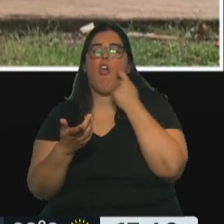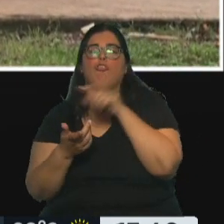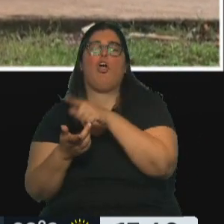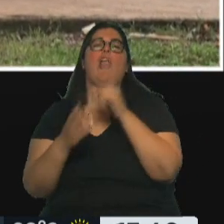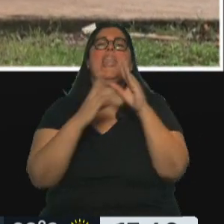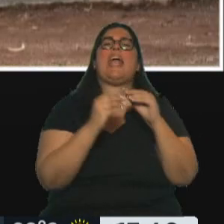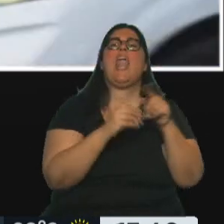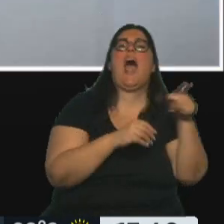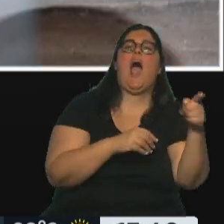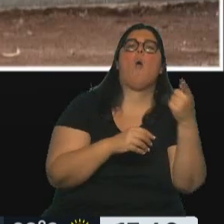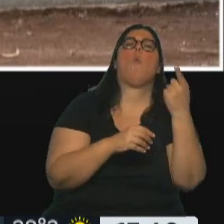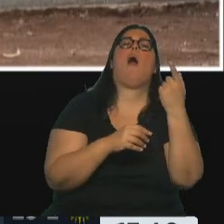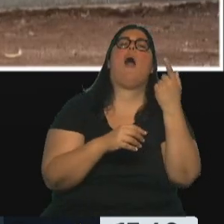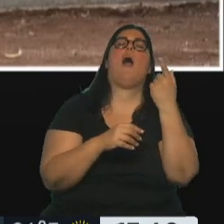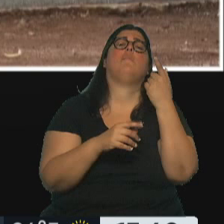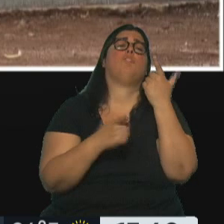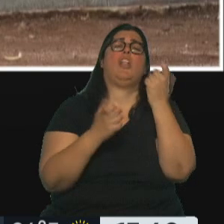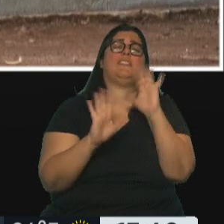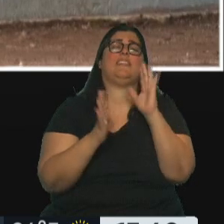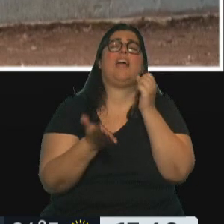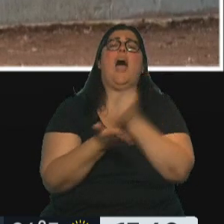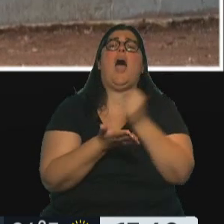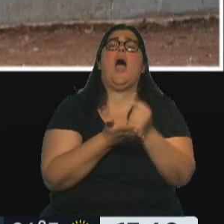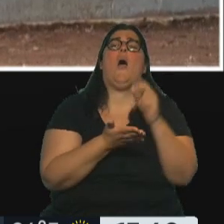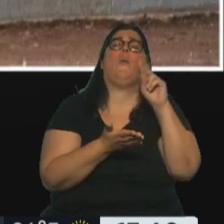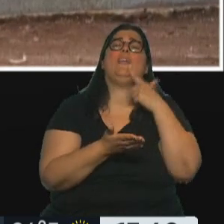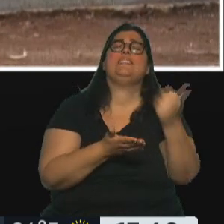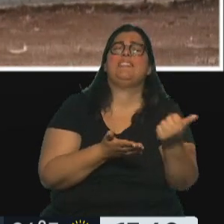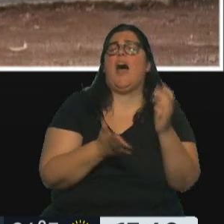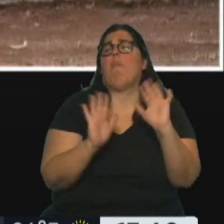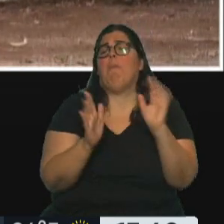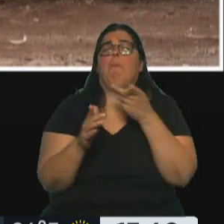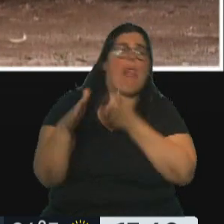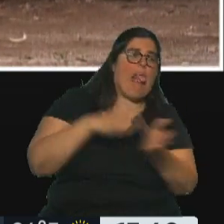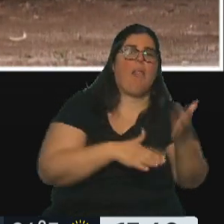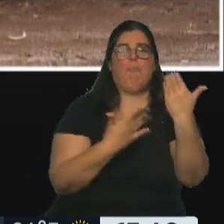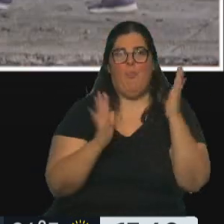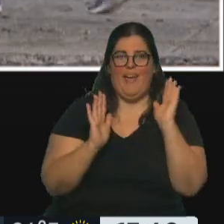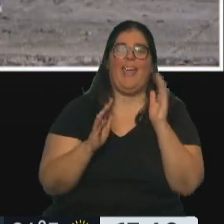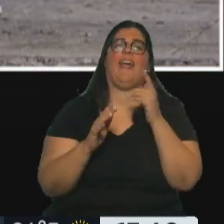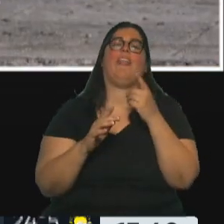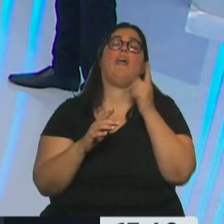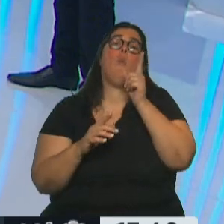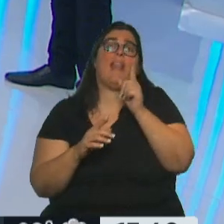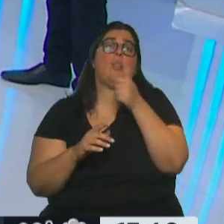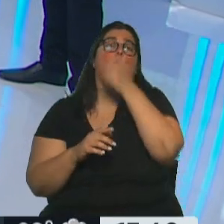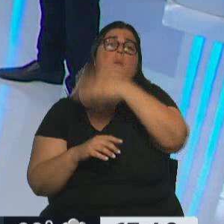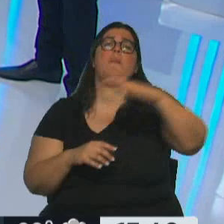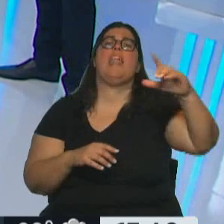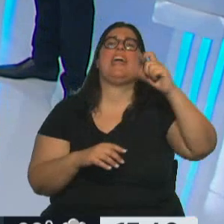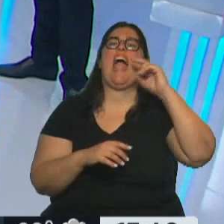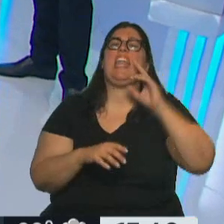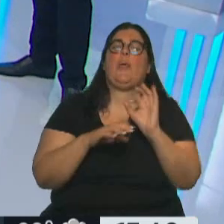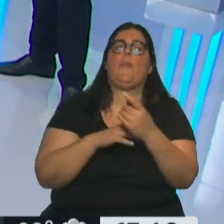un acuerdo donde exime de visa a los cubanos, o arriesgándose en el Mar Caribe a los tiburones